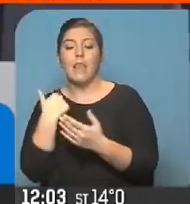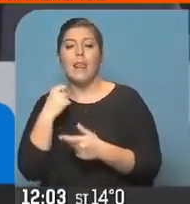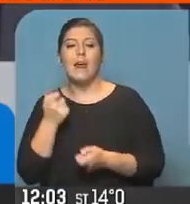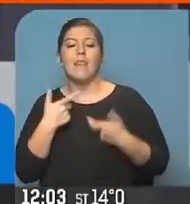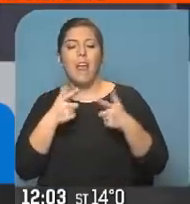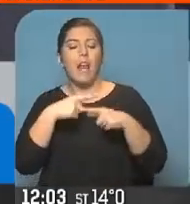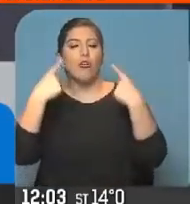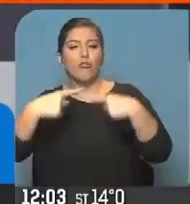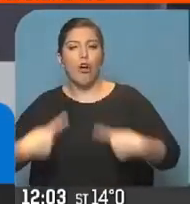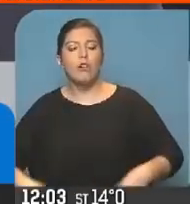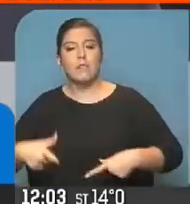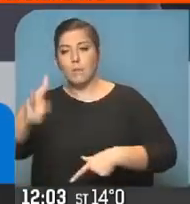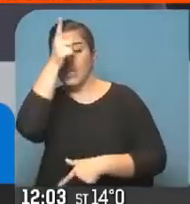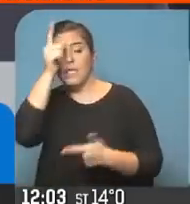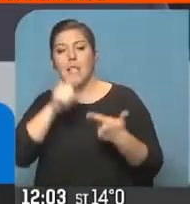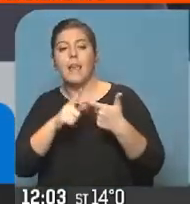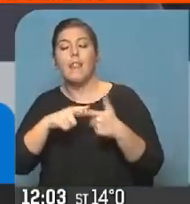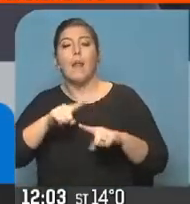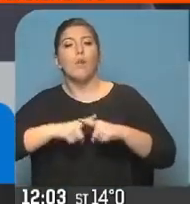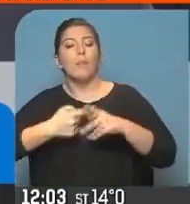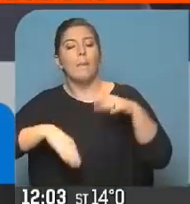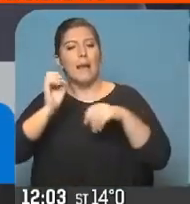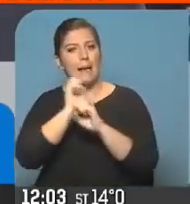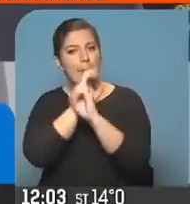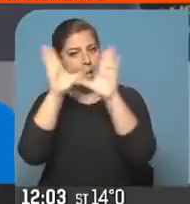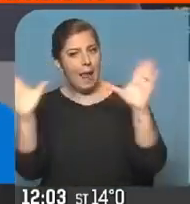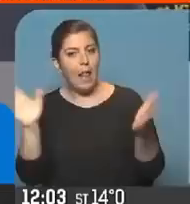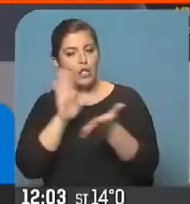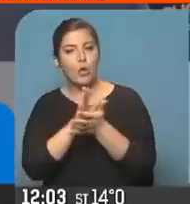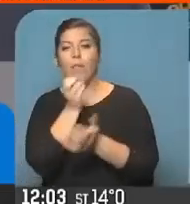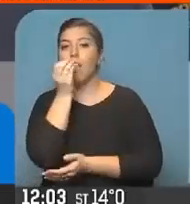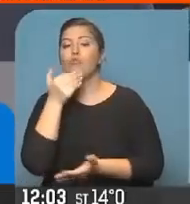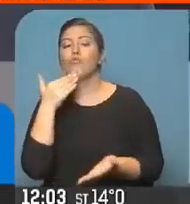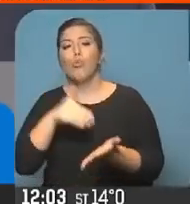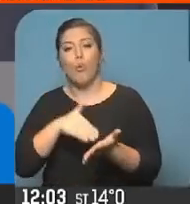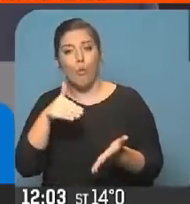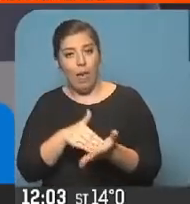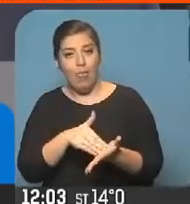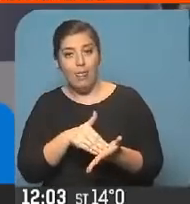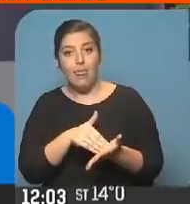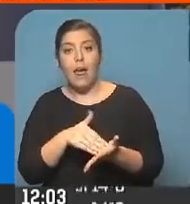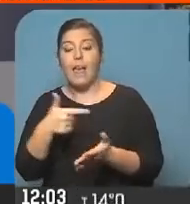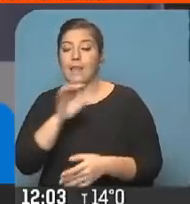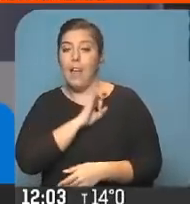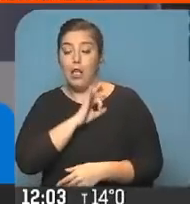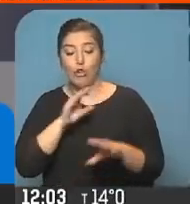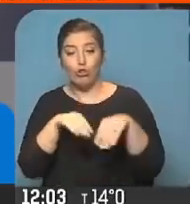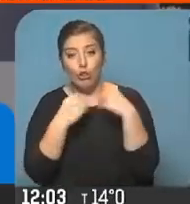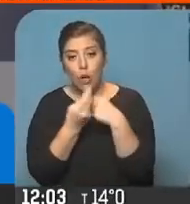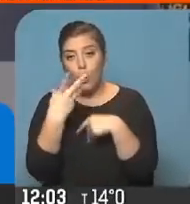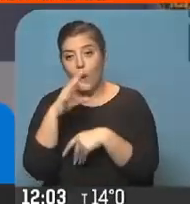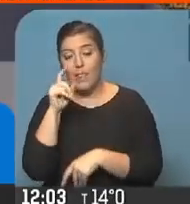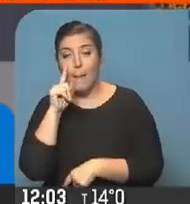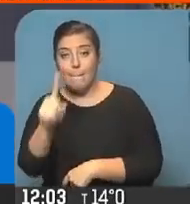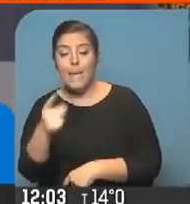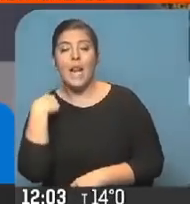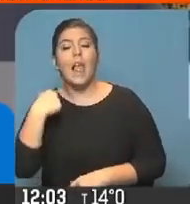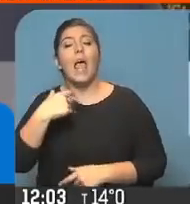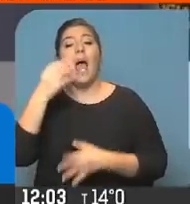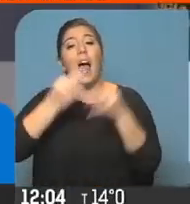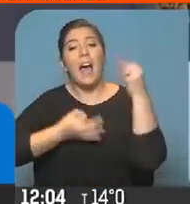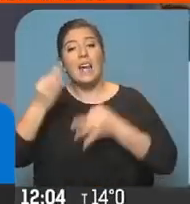las policías la de tener una política mucho más clara que tiene que ver con las declaraciones juradas que este año llevamos a 40.000 los exámenes toxicológicos